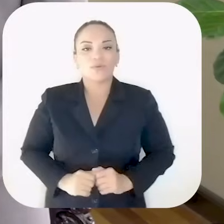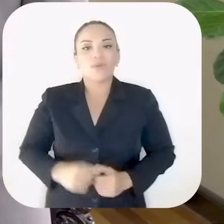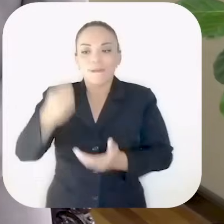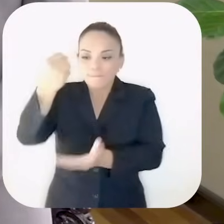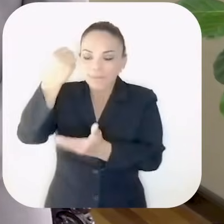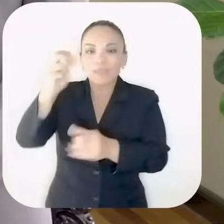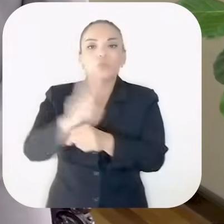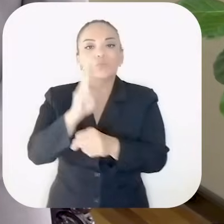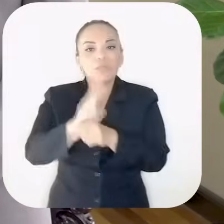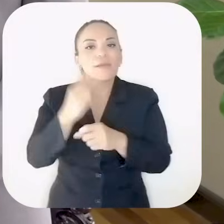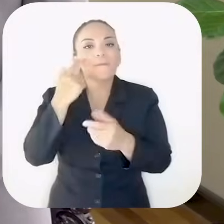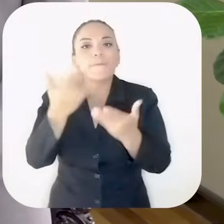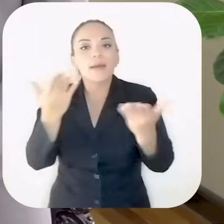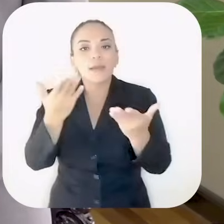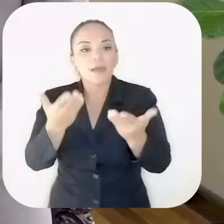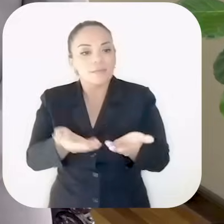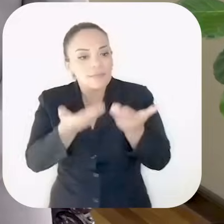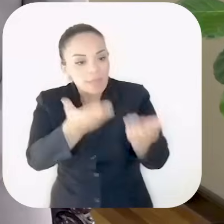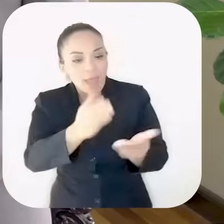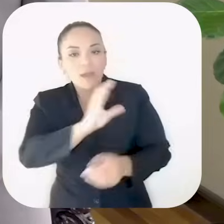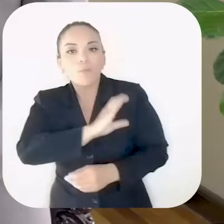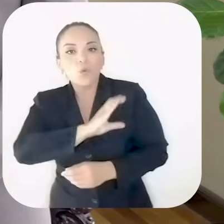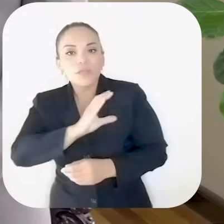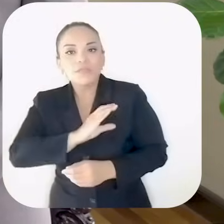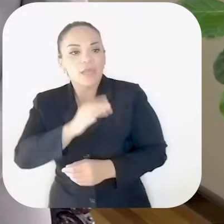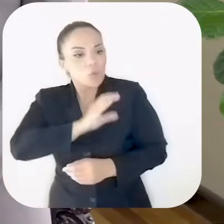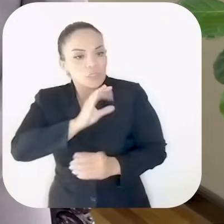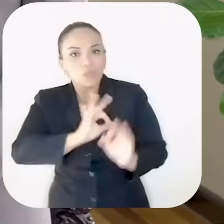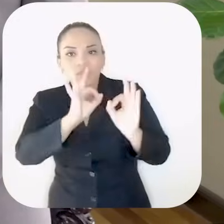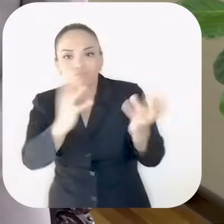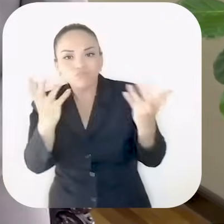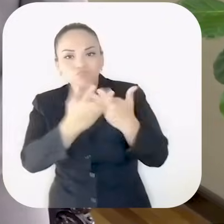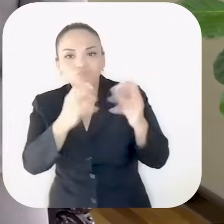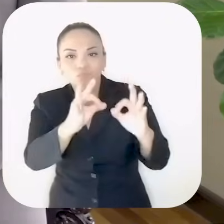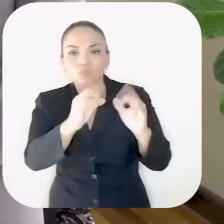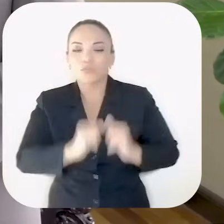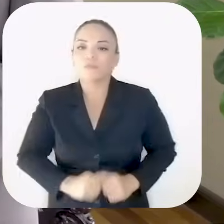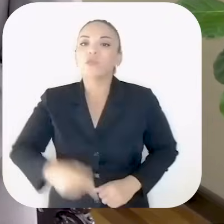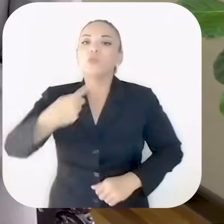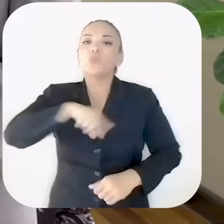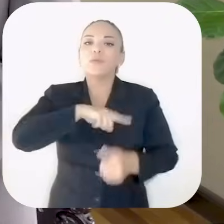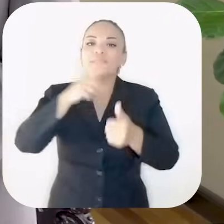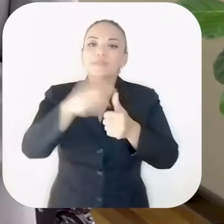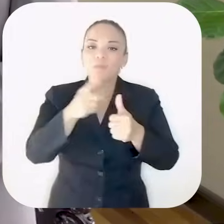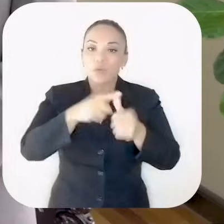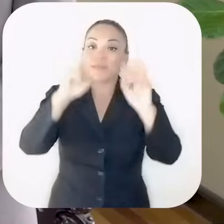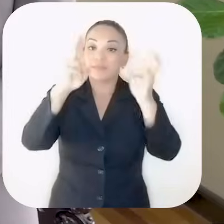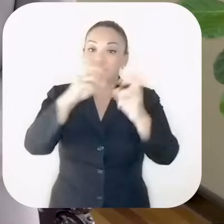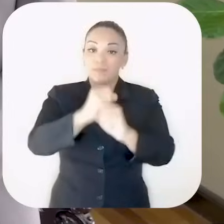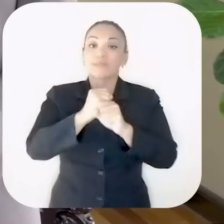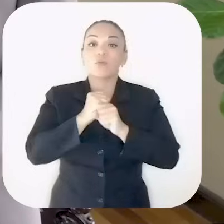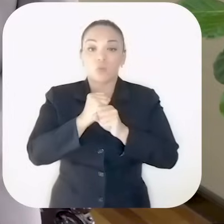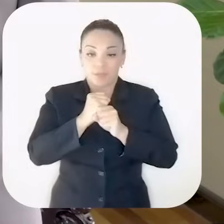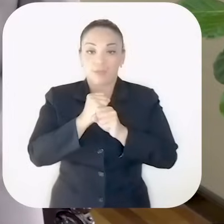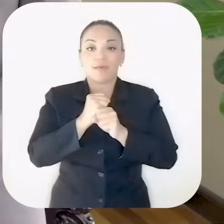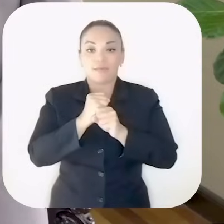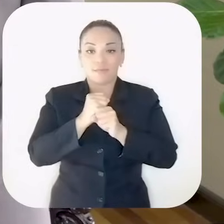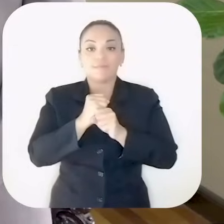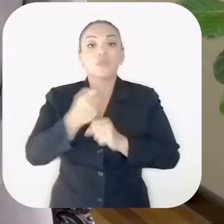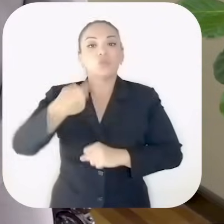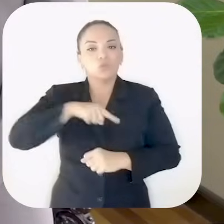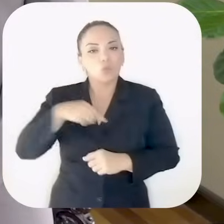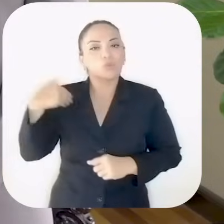condiciones de los cuerpos policiales mejoren. Nuestra prioridad es la seguridad, y así lo hemos